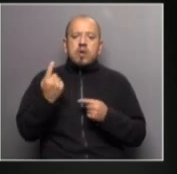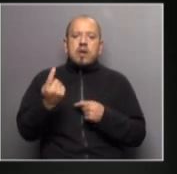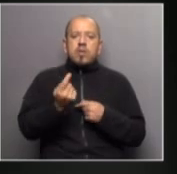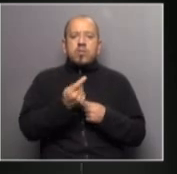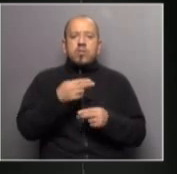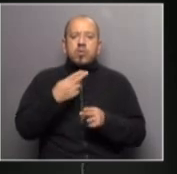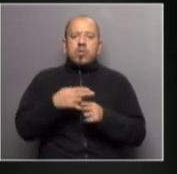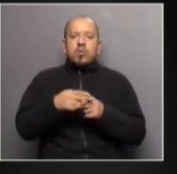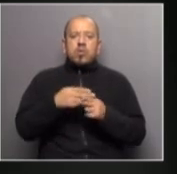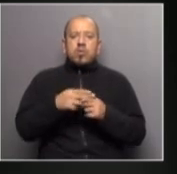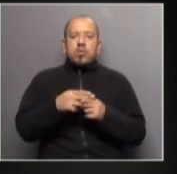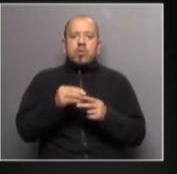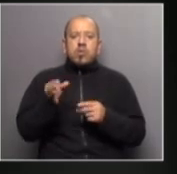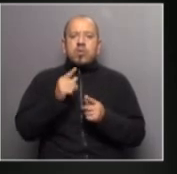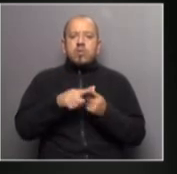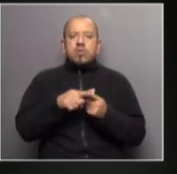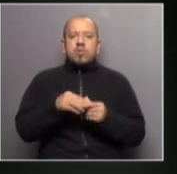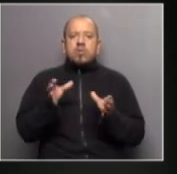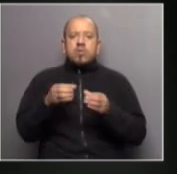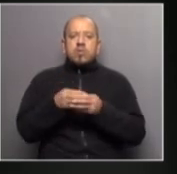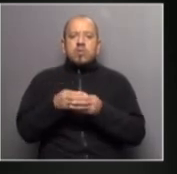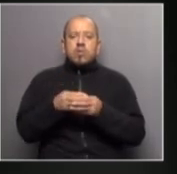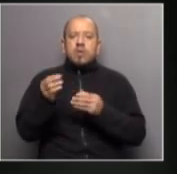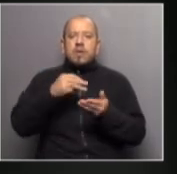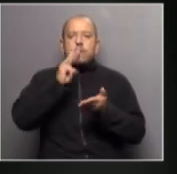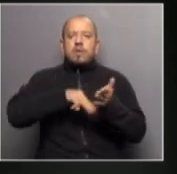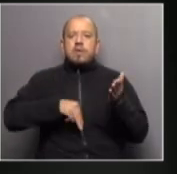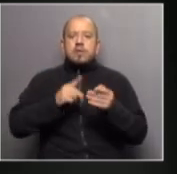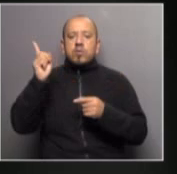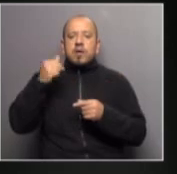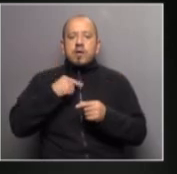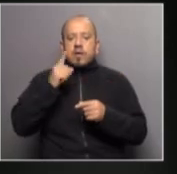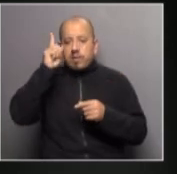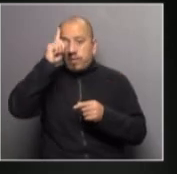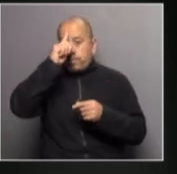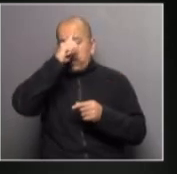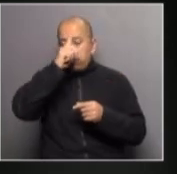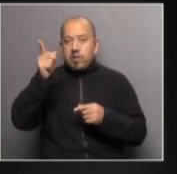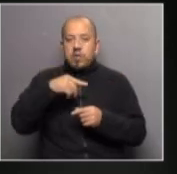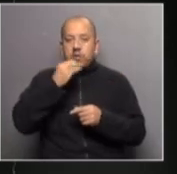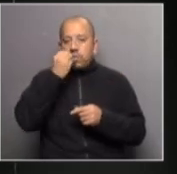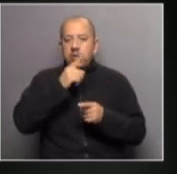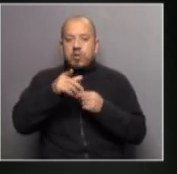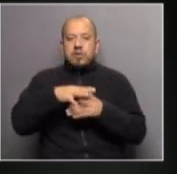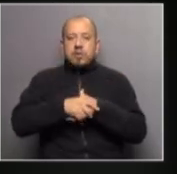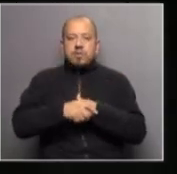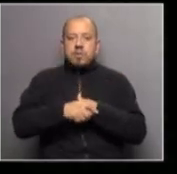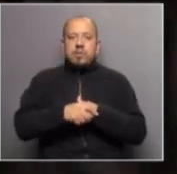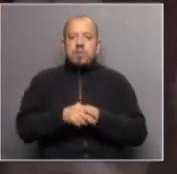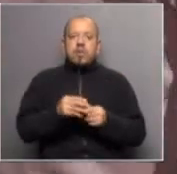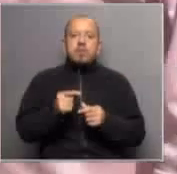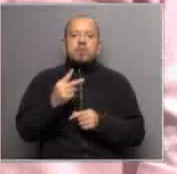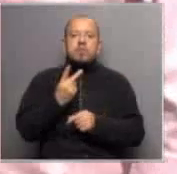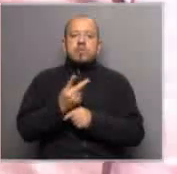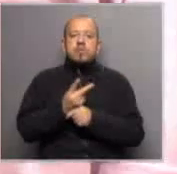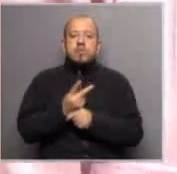nombre con todos los de la Peña, la Barra de Barcelona y de Madrid, de los mejores amigos de Barra. ¿Y el segundo acto espontáneo? El segundo